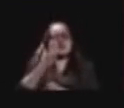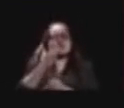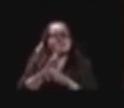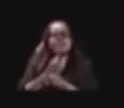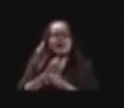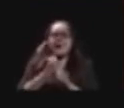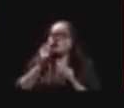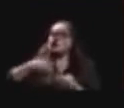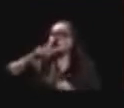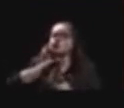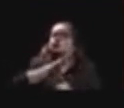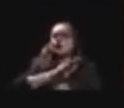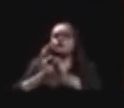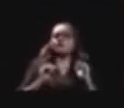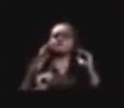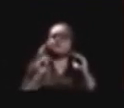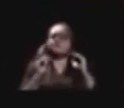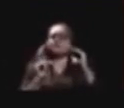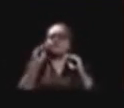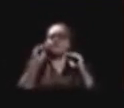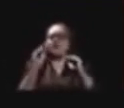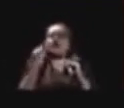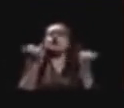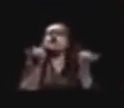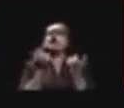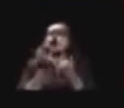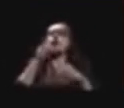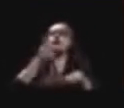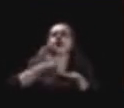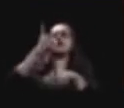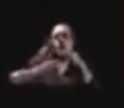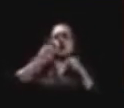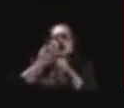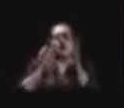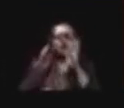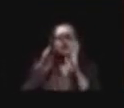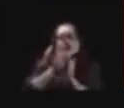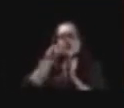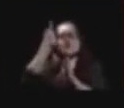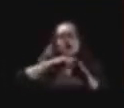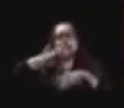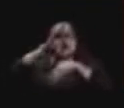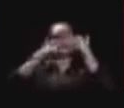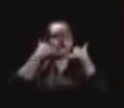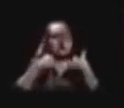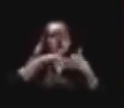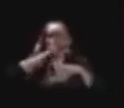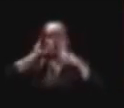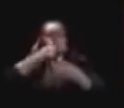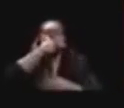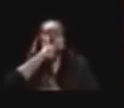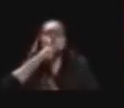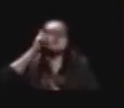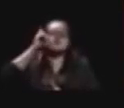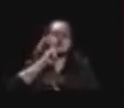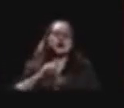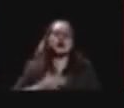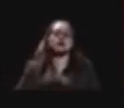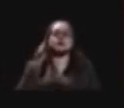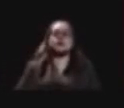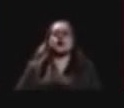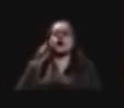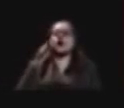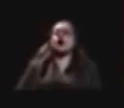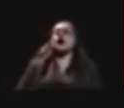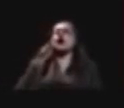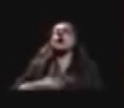cortar desigualdades y proveer oportunidades de desarrollo para todos y para todas. La inversión